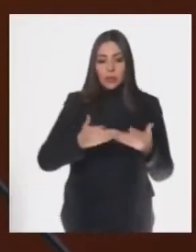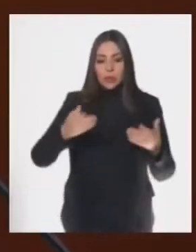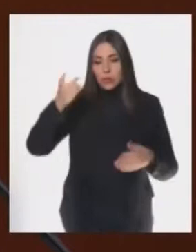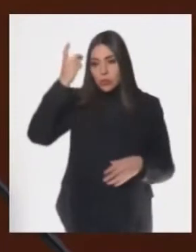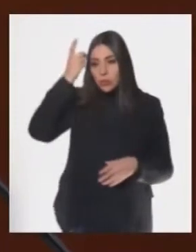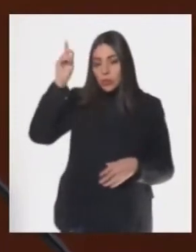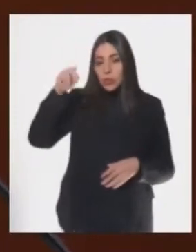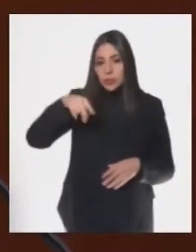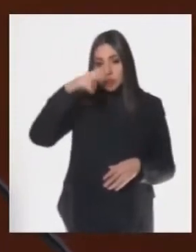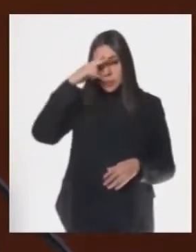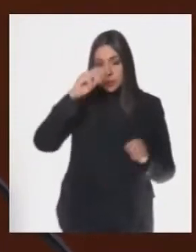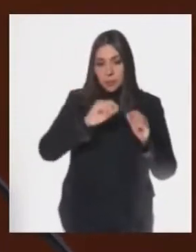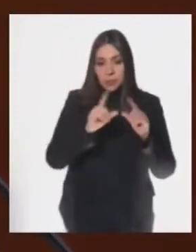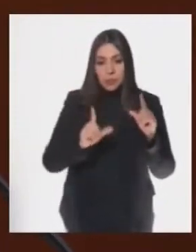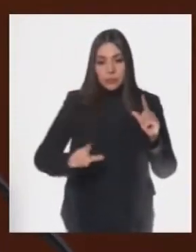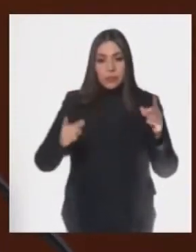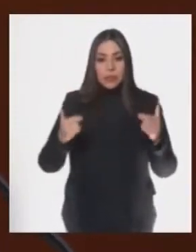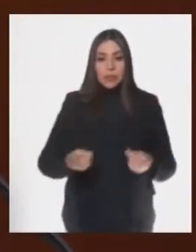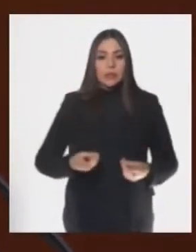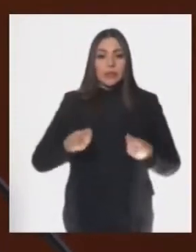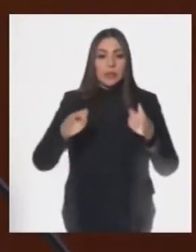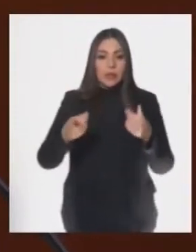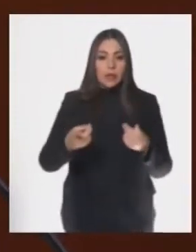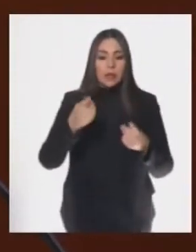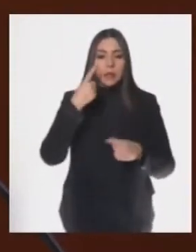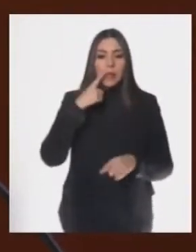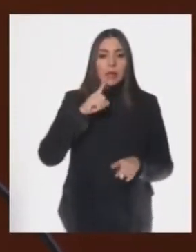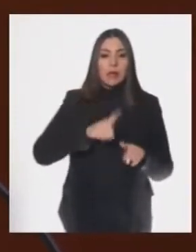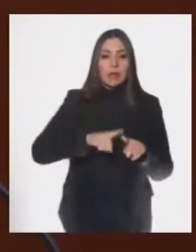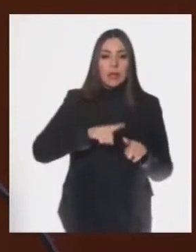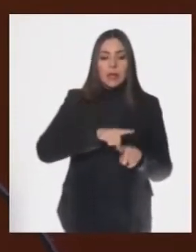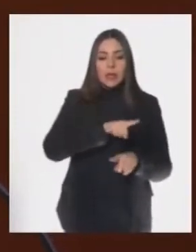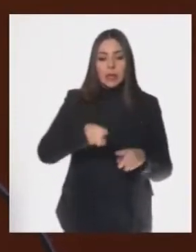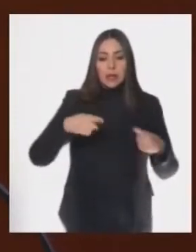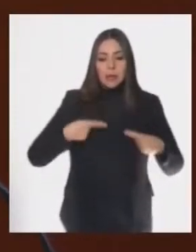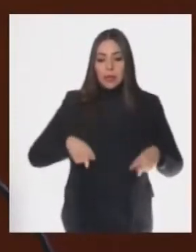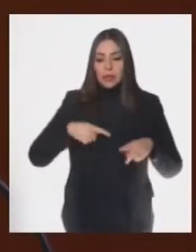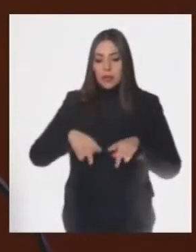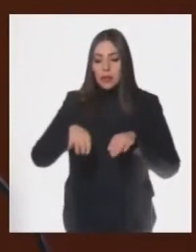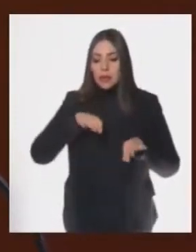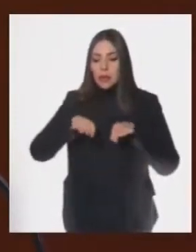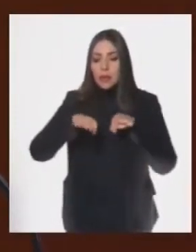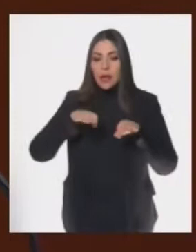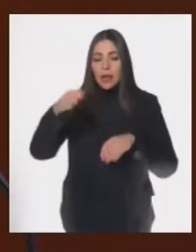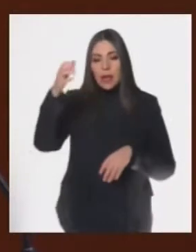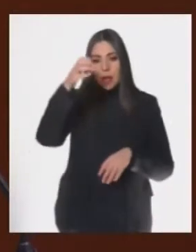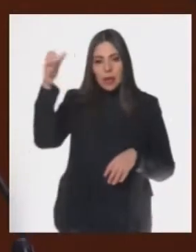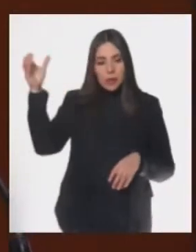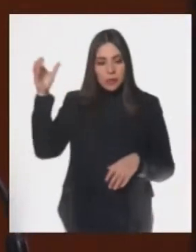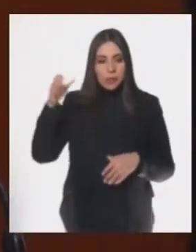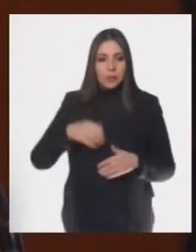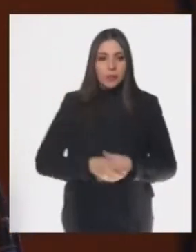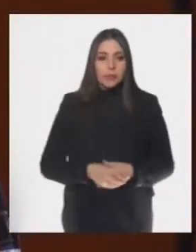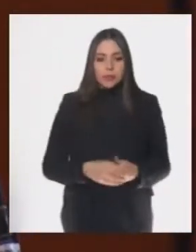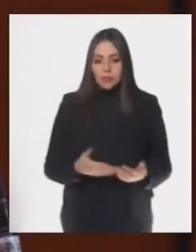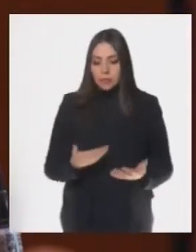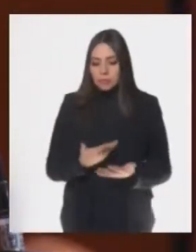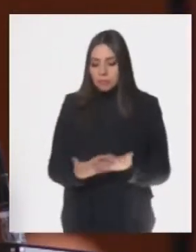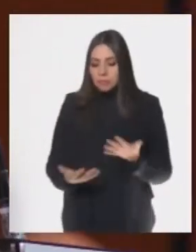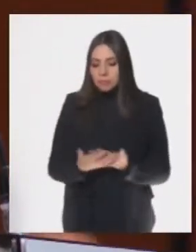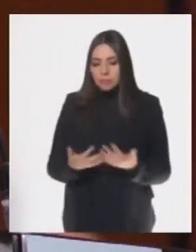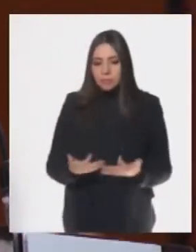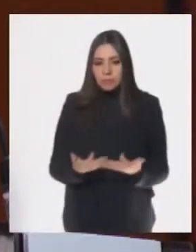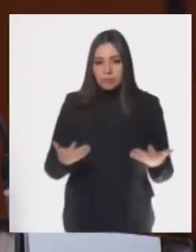nuestro país pasara a manos de quien trabajaba la tierra. En estos días,